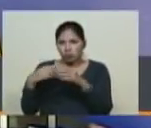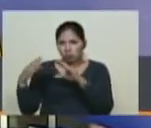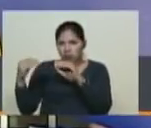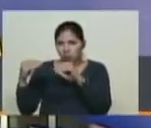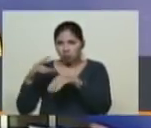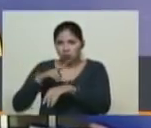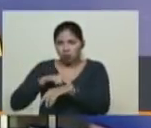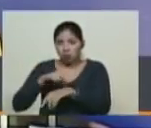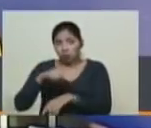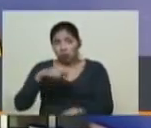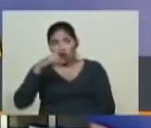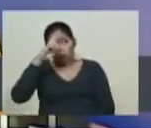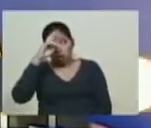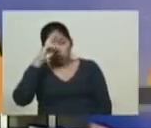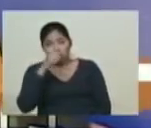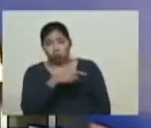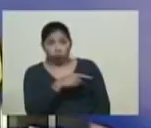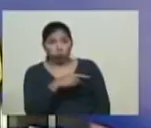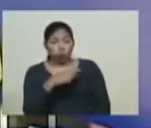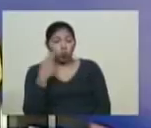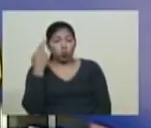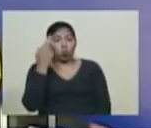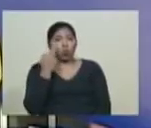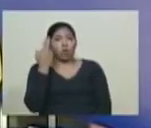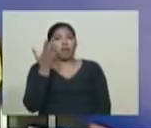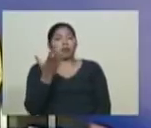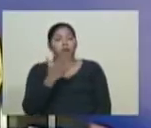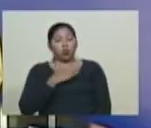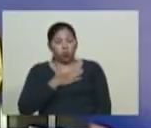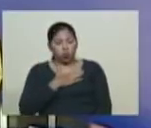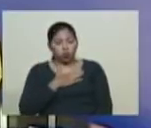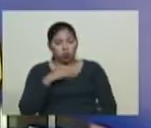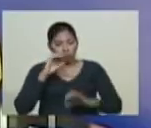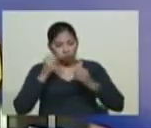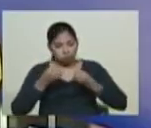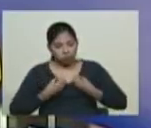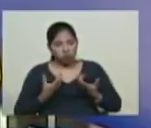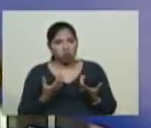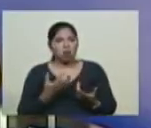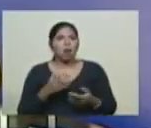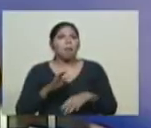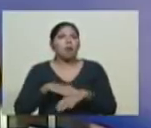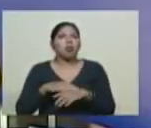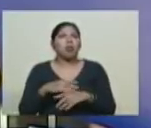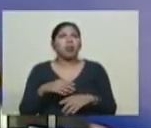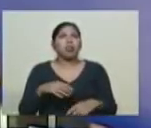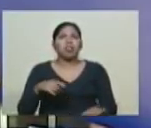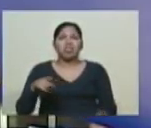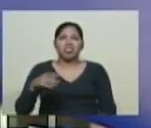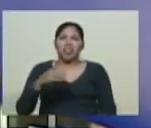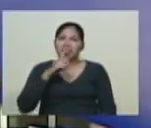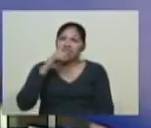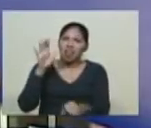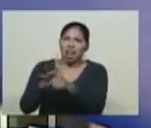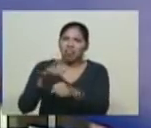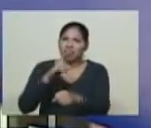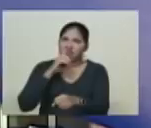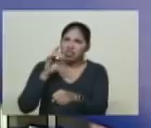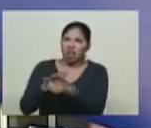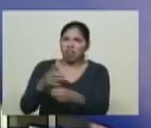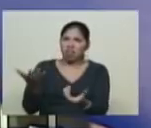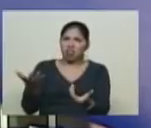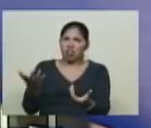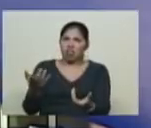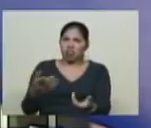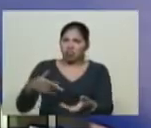usted tiene razón, nos hizo reflexionar. Porque nosotros cuando llegaba una mujer embarazada, deja de quejarte, chica, pégate para allá,